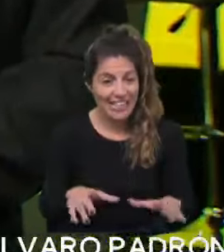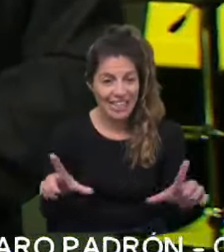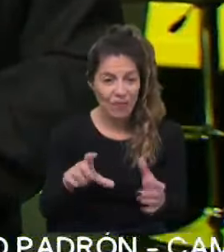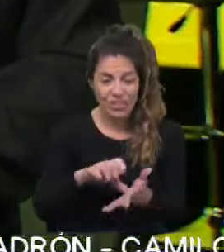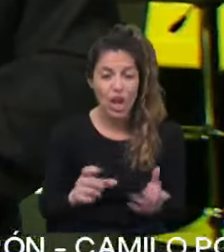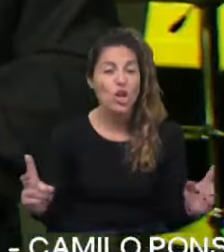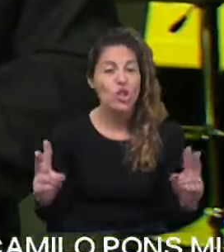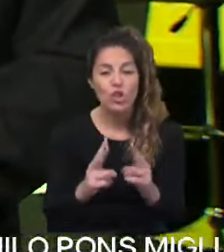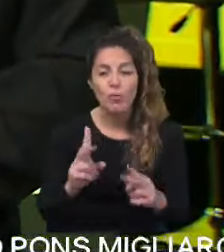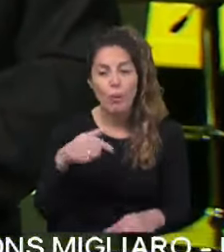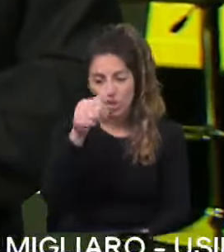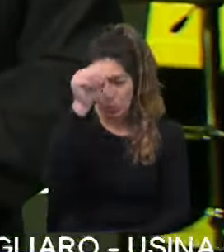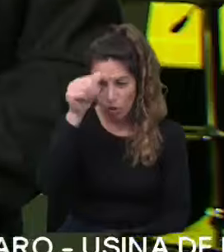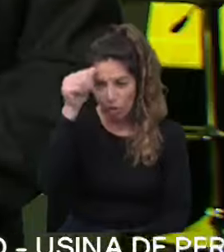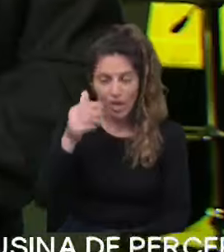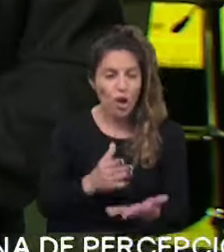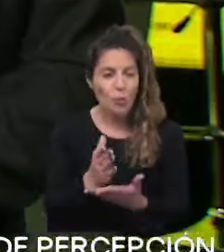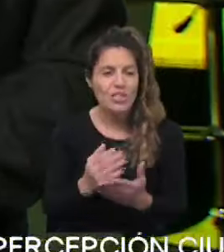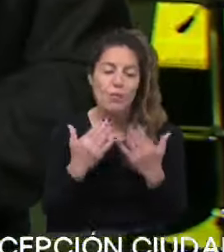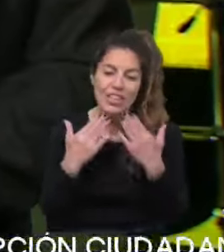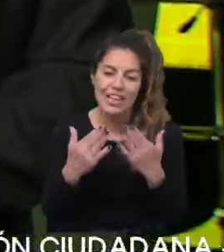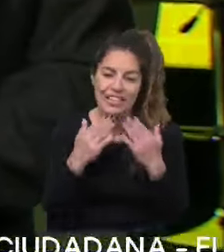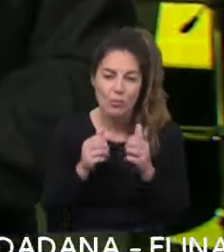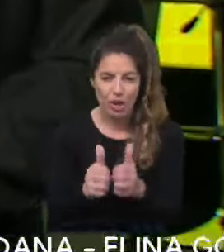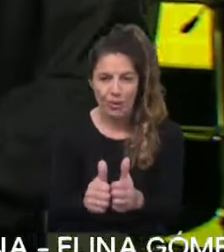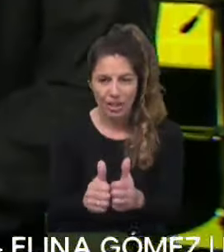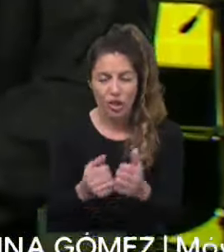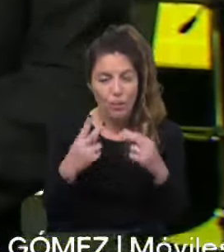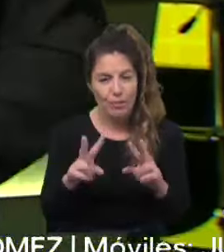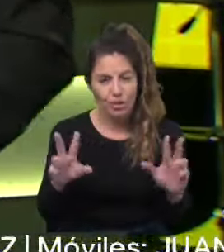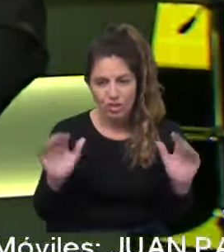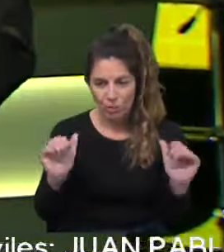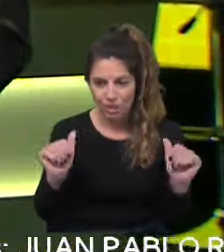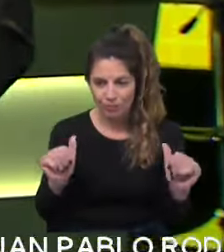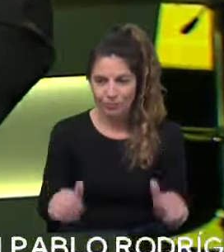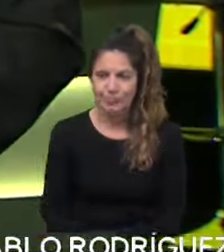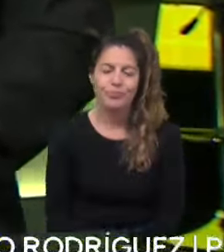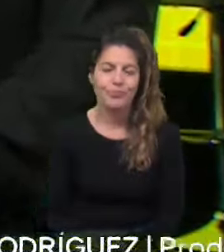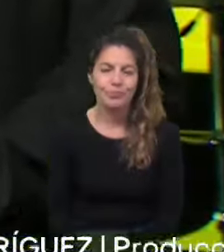nosotros nos volvemos a encontrar el próximo domingo, como siempre, muchísimas gracias por acompañarnos. Nos vemos, que descansen.